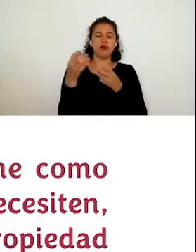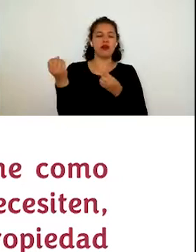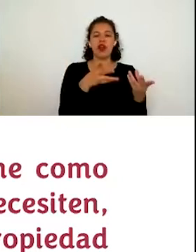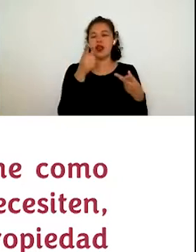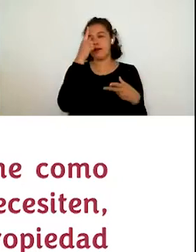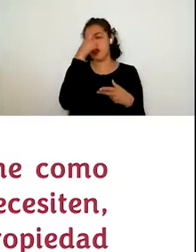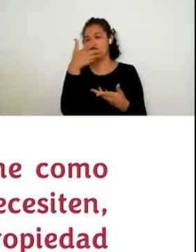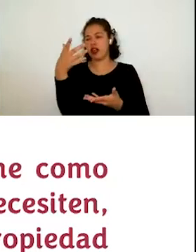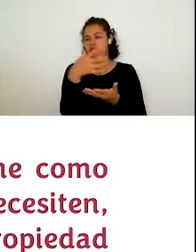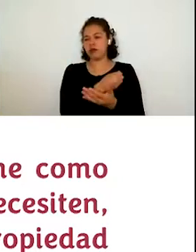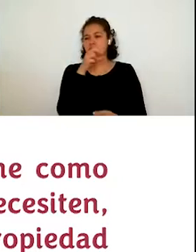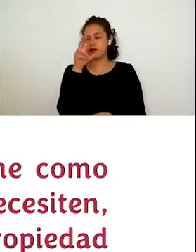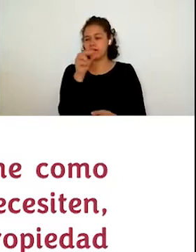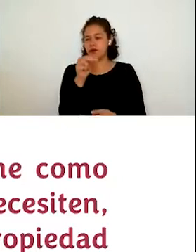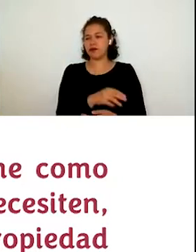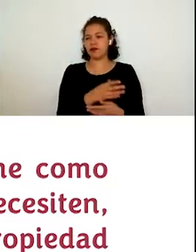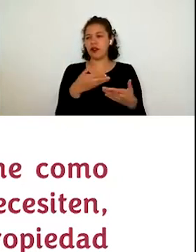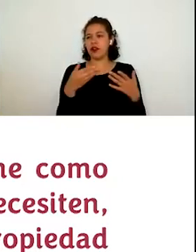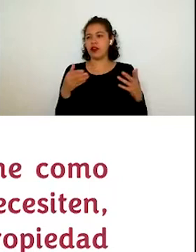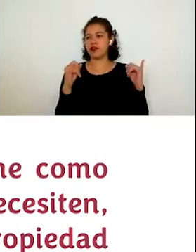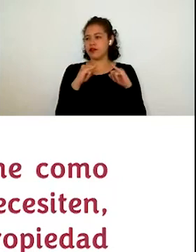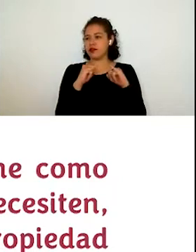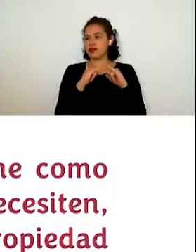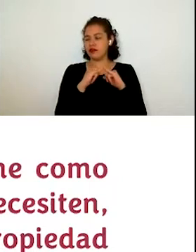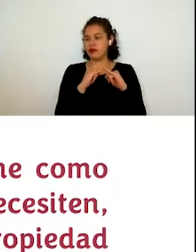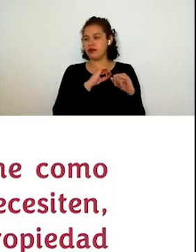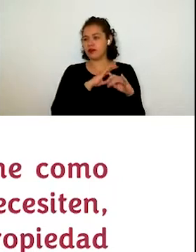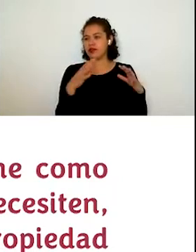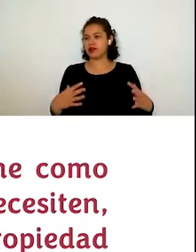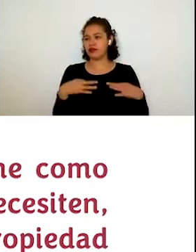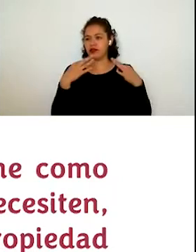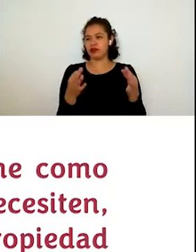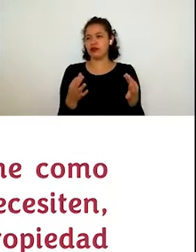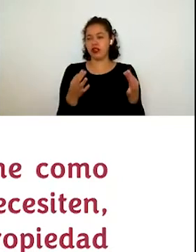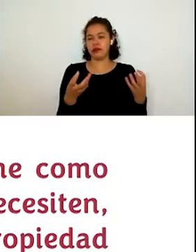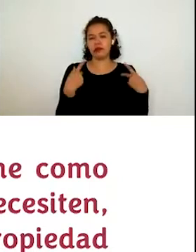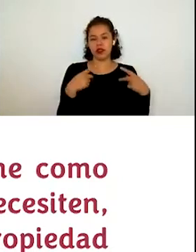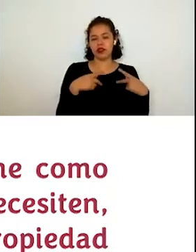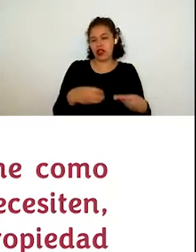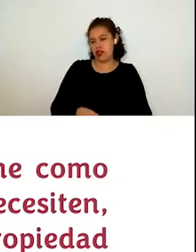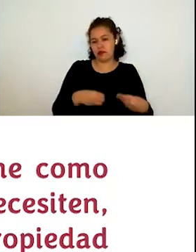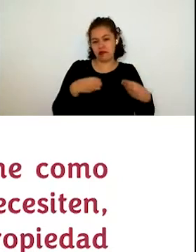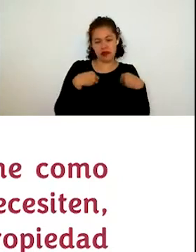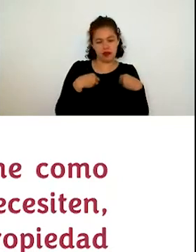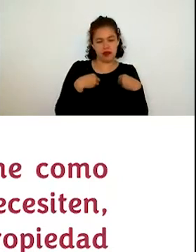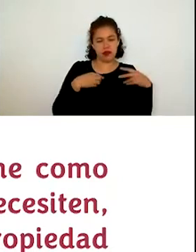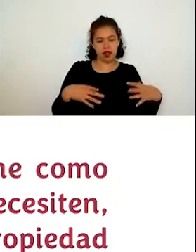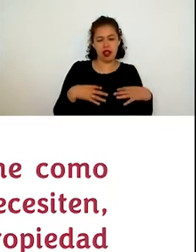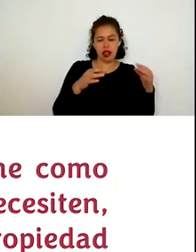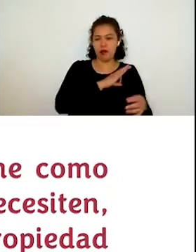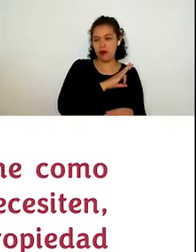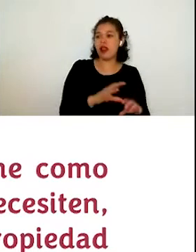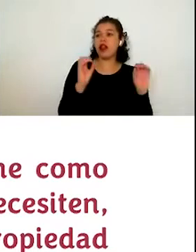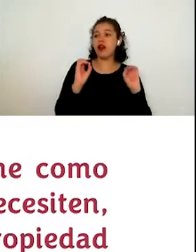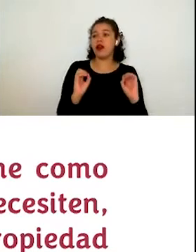lucro. Estas instituciones se pueden constituir ya sea en vida de las personas que las fundan